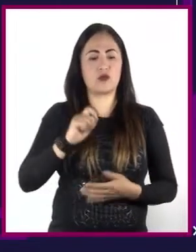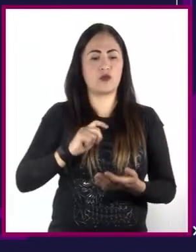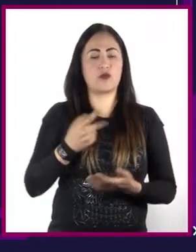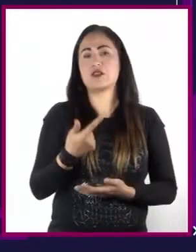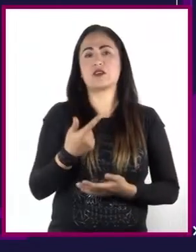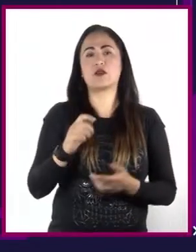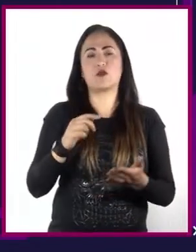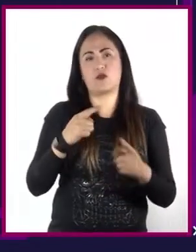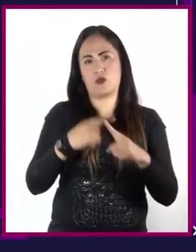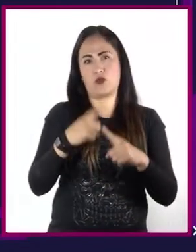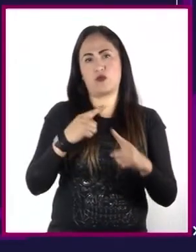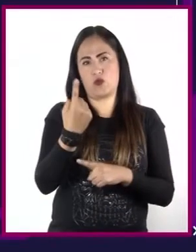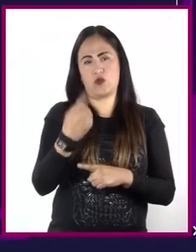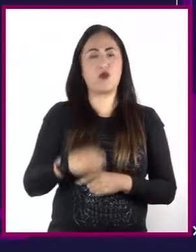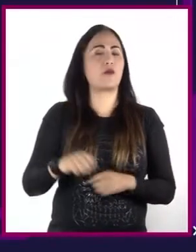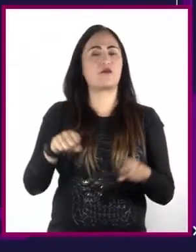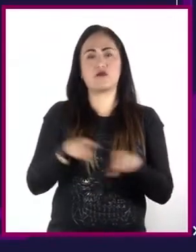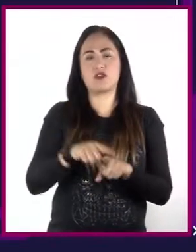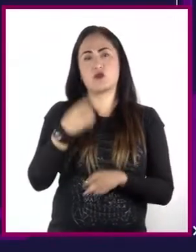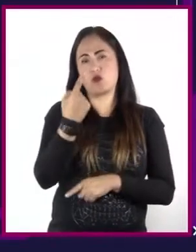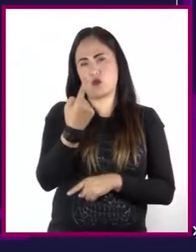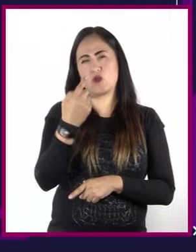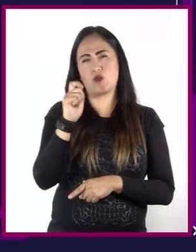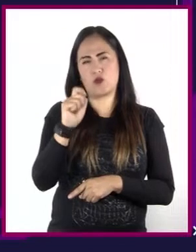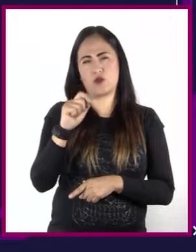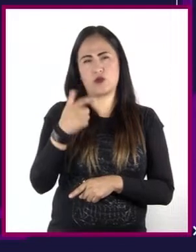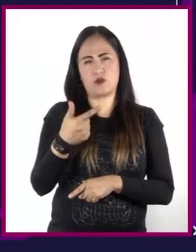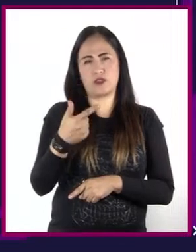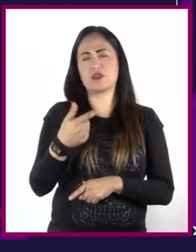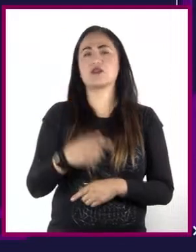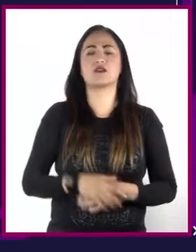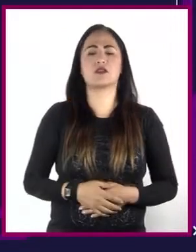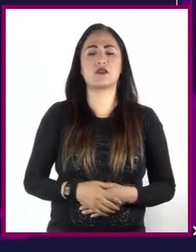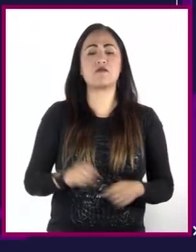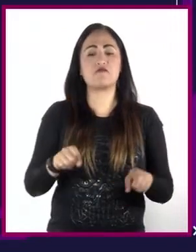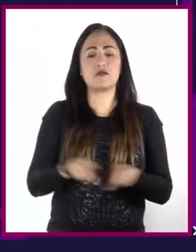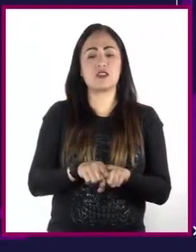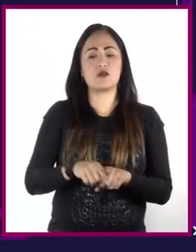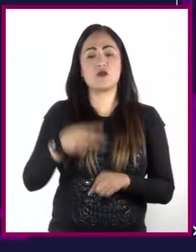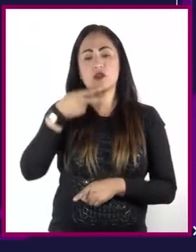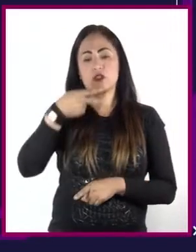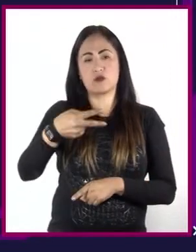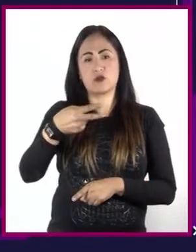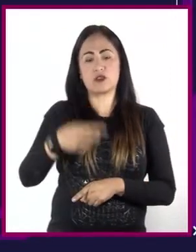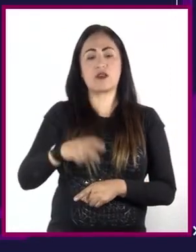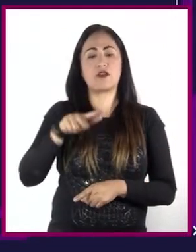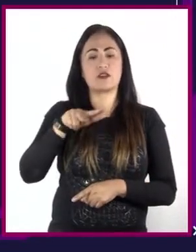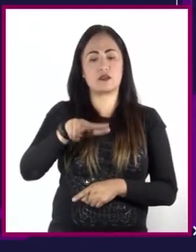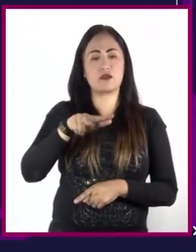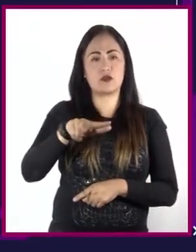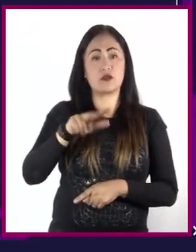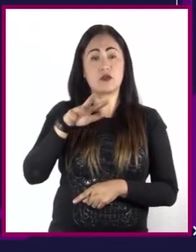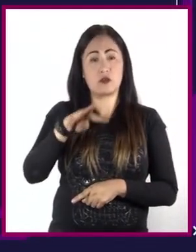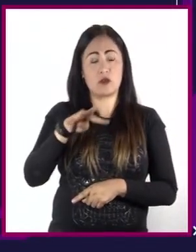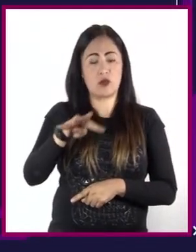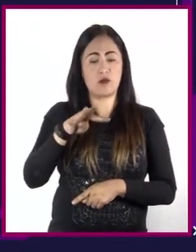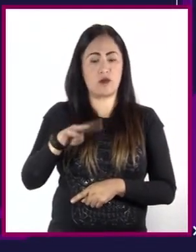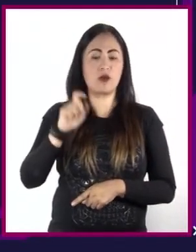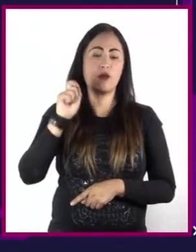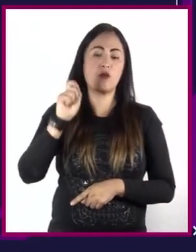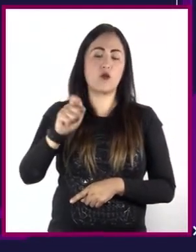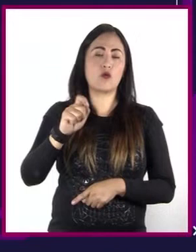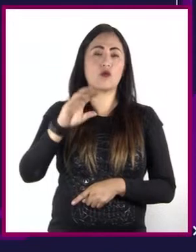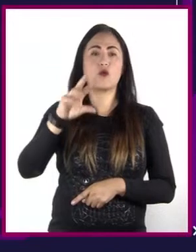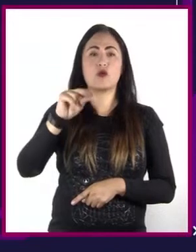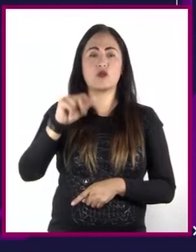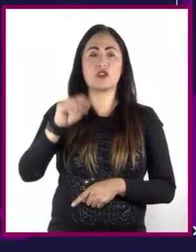1.27. Se suman los valores y se tiene 19.89. Se conoce el número total de datos, que corresponde a la